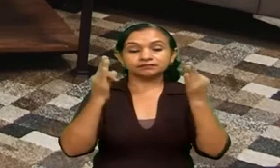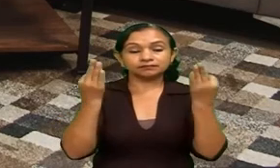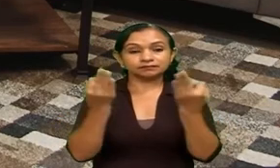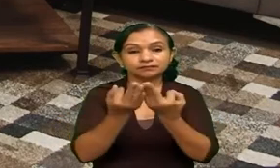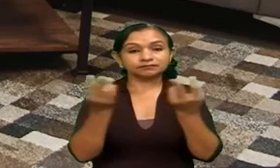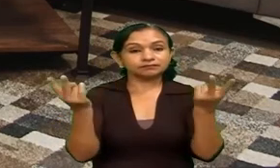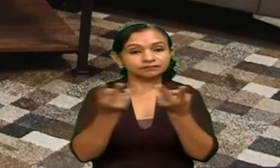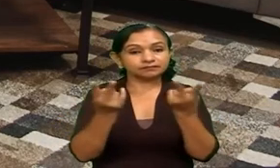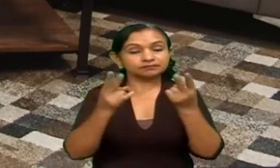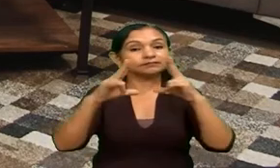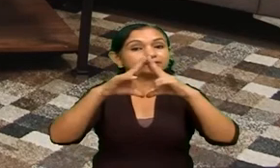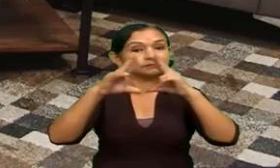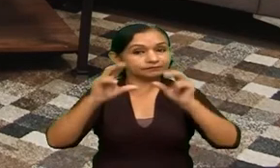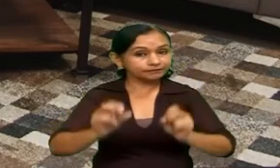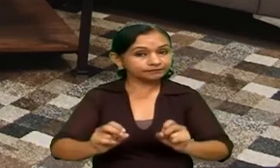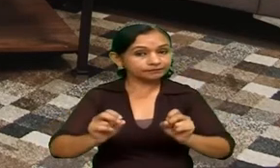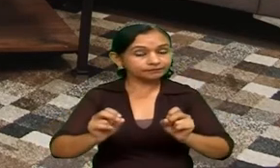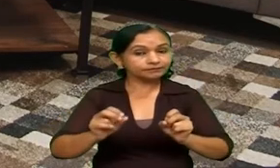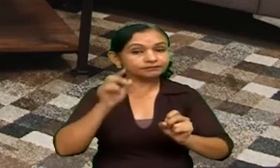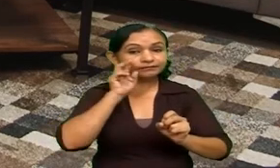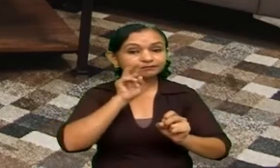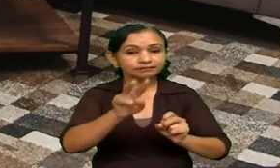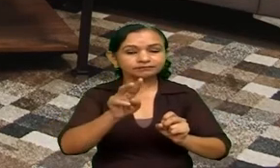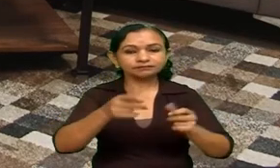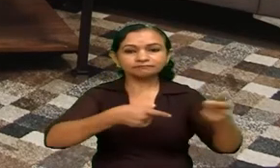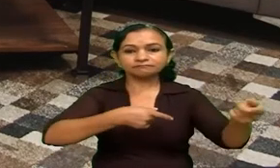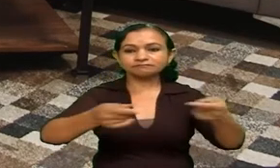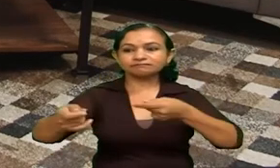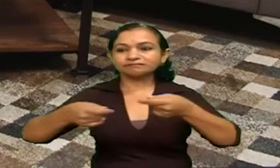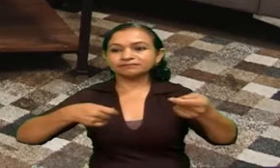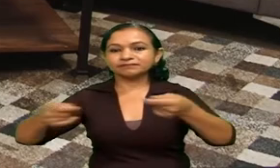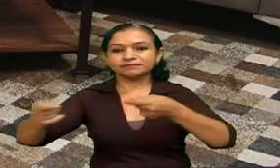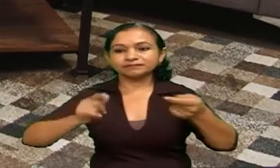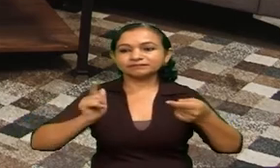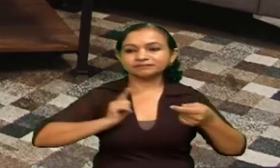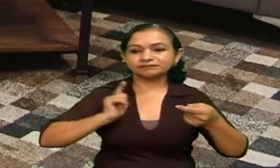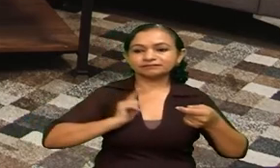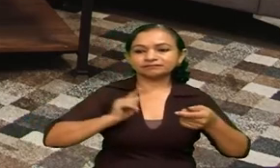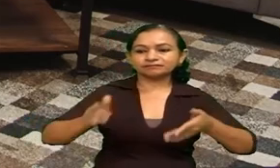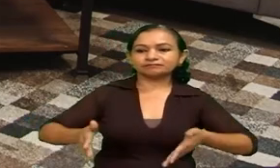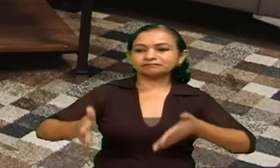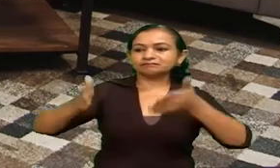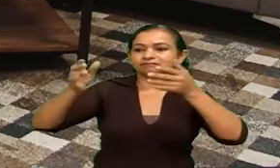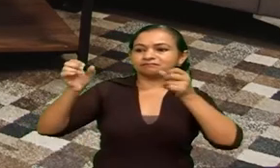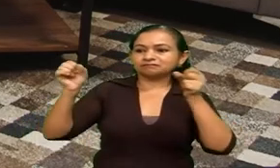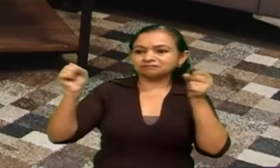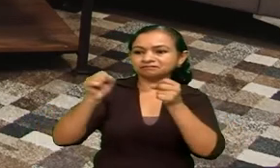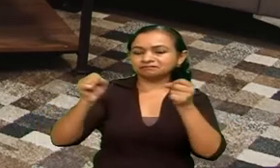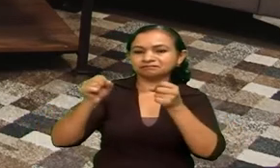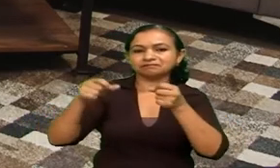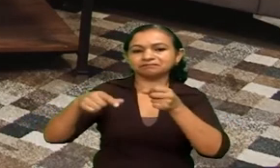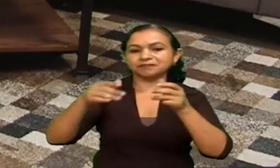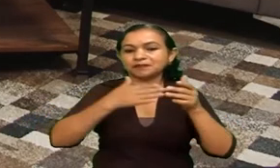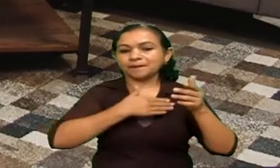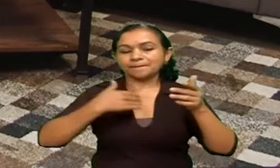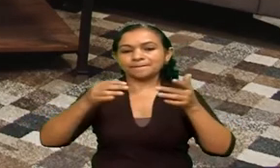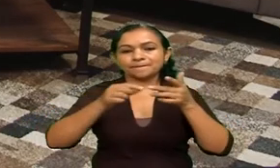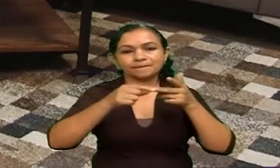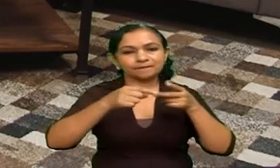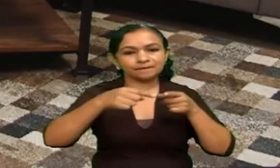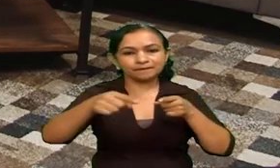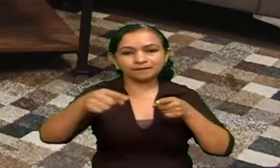nicaragüenses. Cuando ves los negocios que genera el tener energía eléctrica, cómo mejora ese municipio, cómo